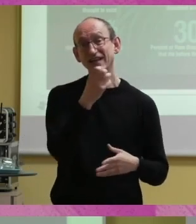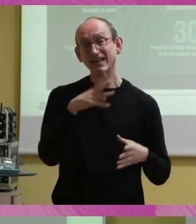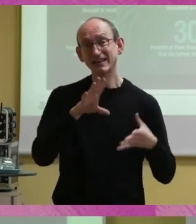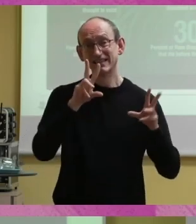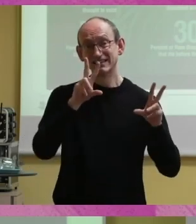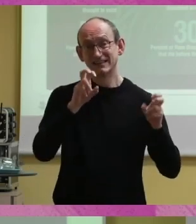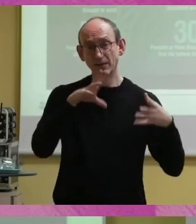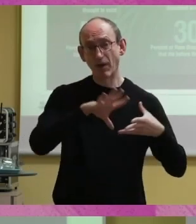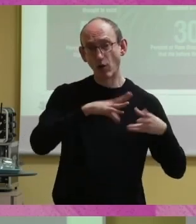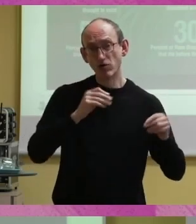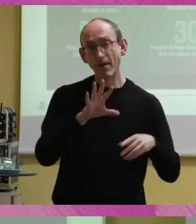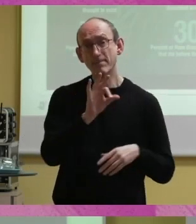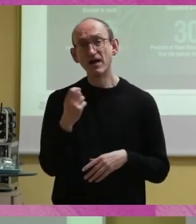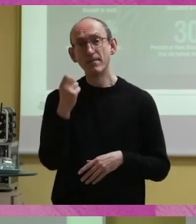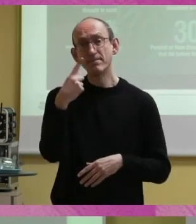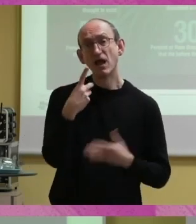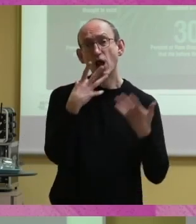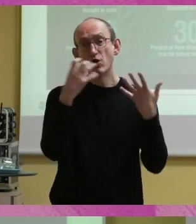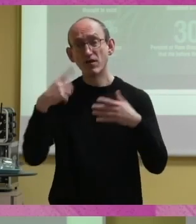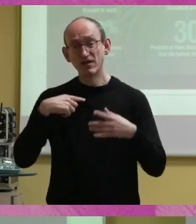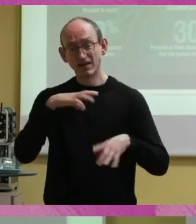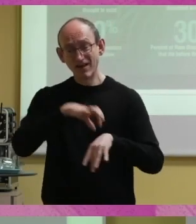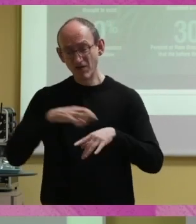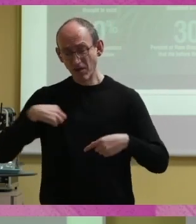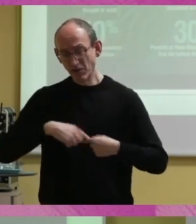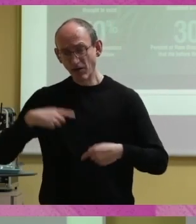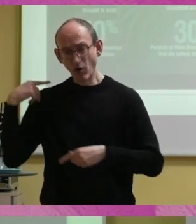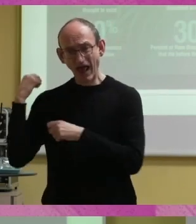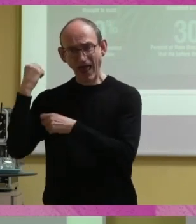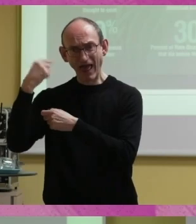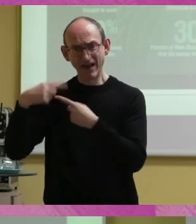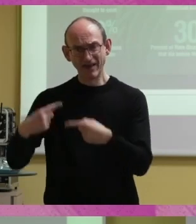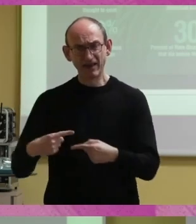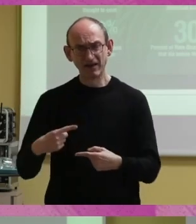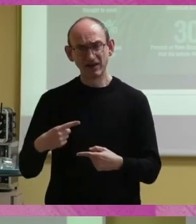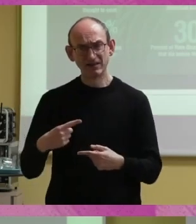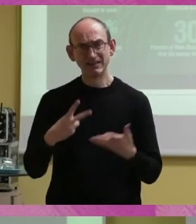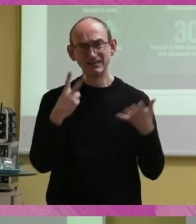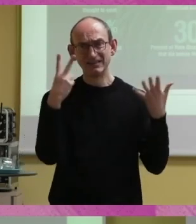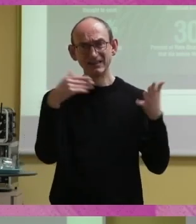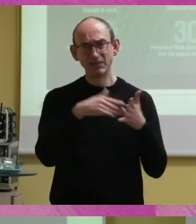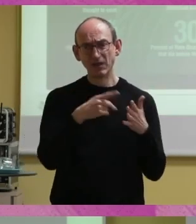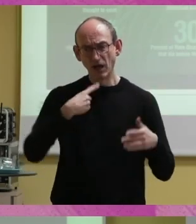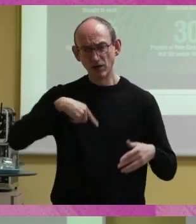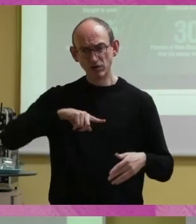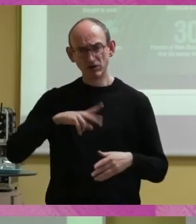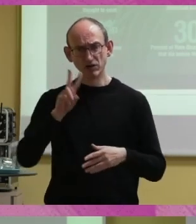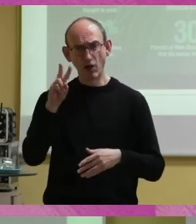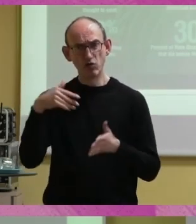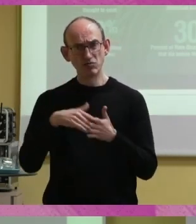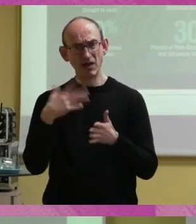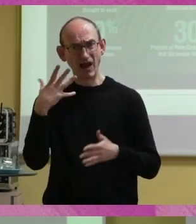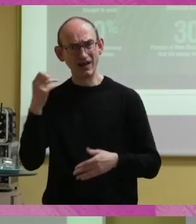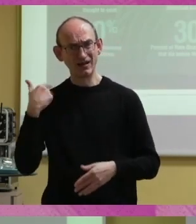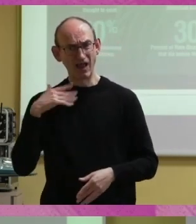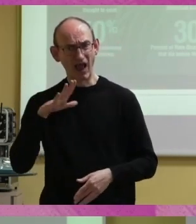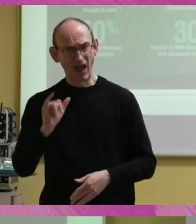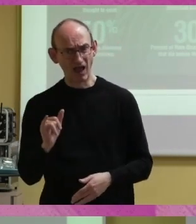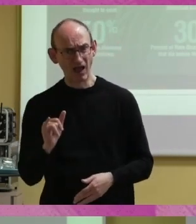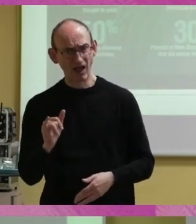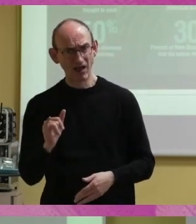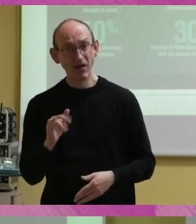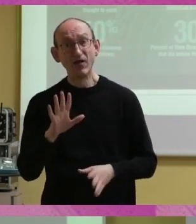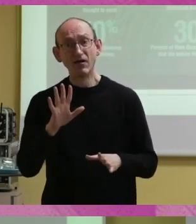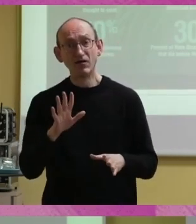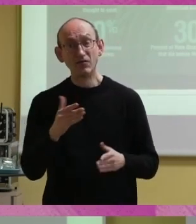musculares con 1.900 metabólicas hereditarias, ya tendríamos de estas 7.000, nosotros 2.500. Y nos